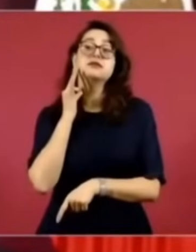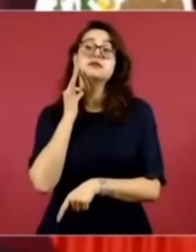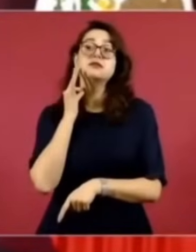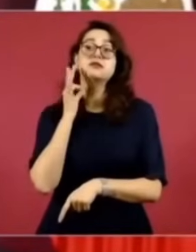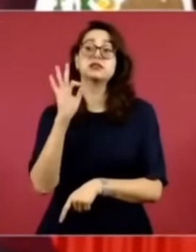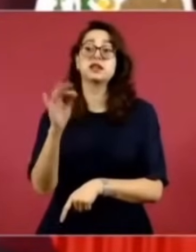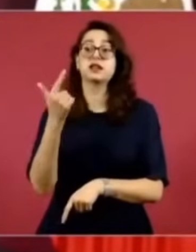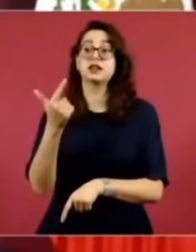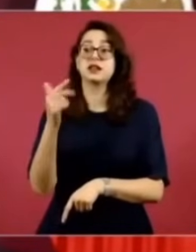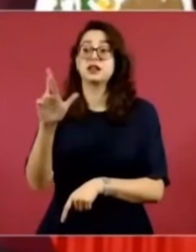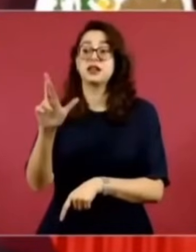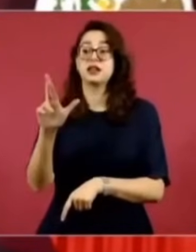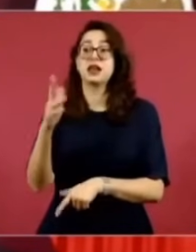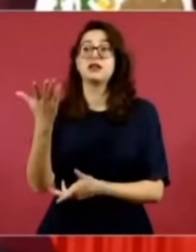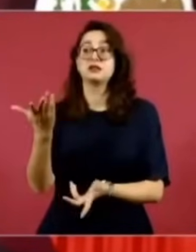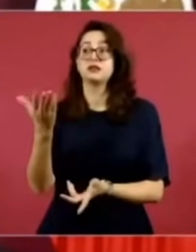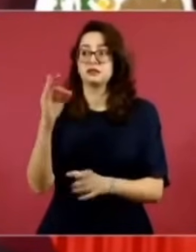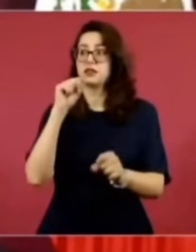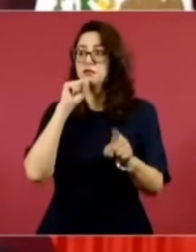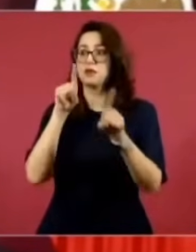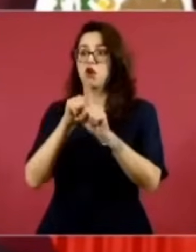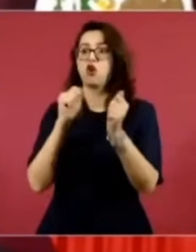Entonces el procurador era electo.